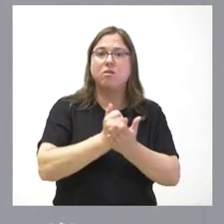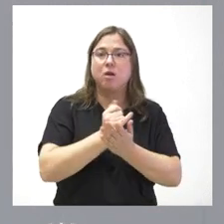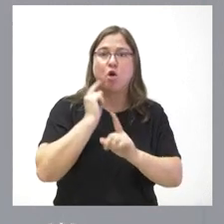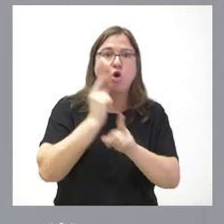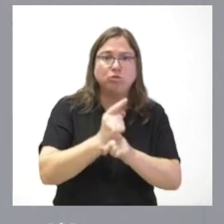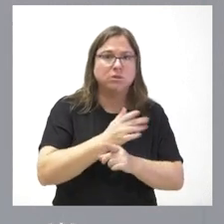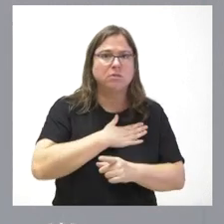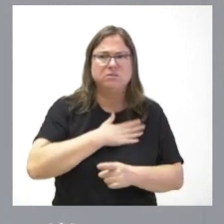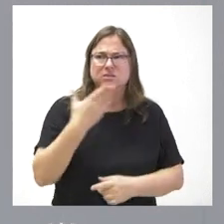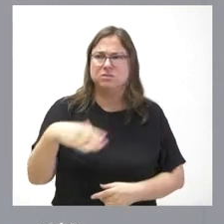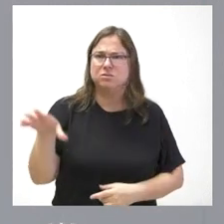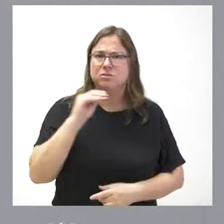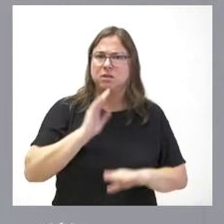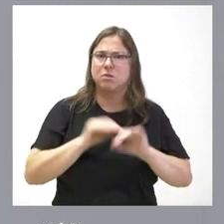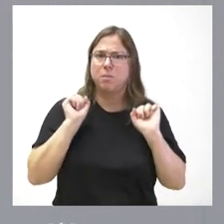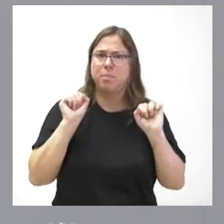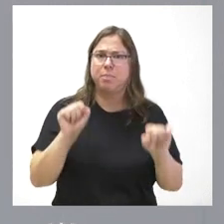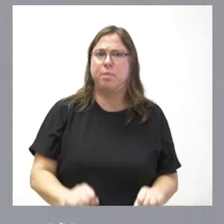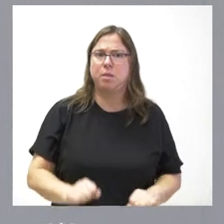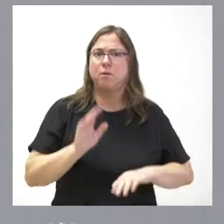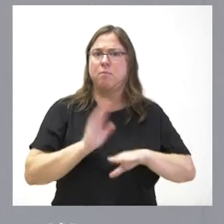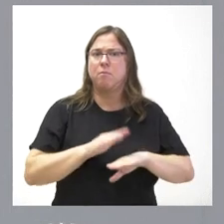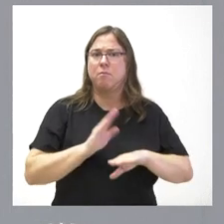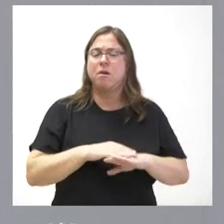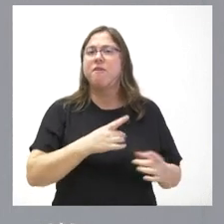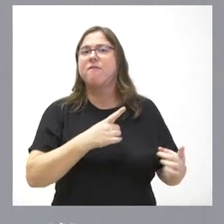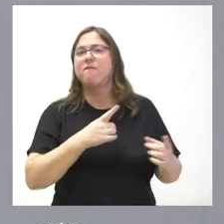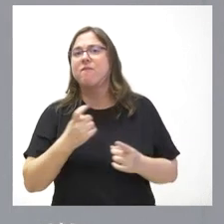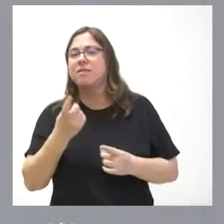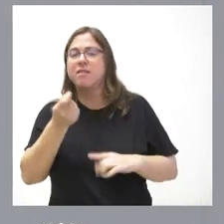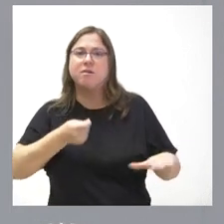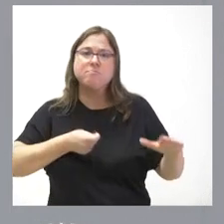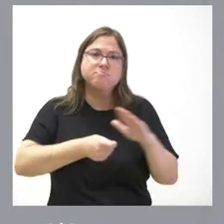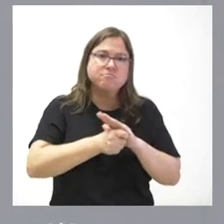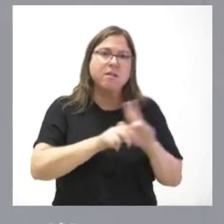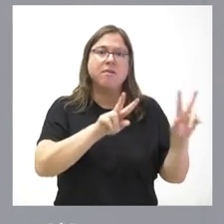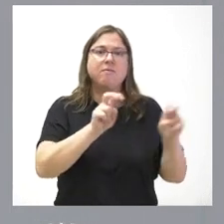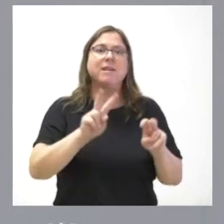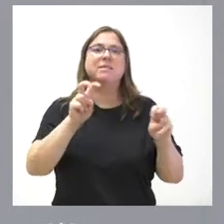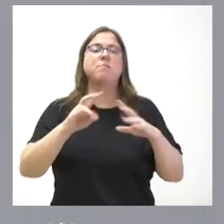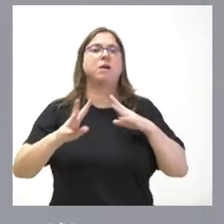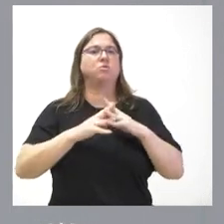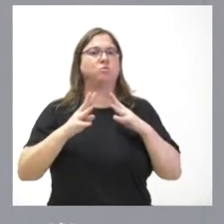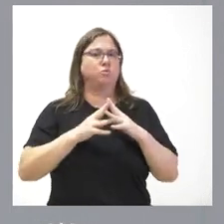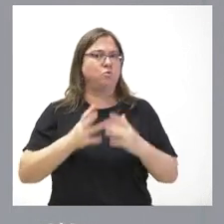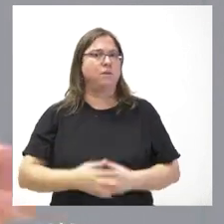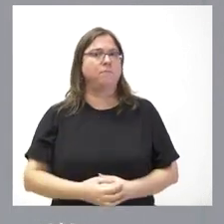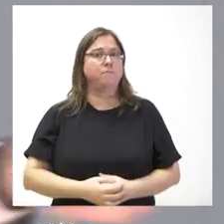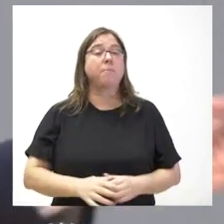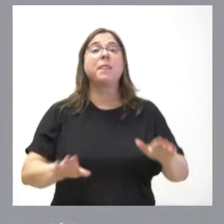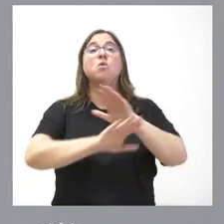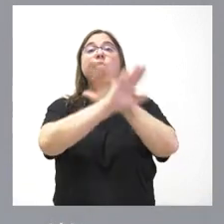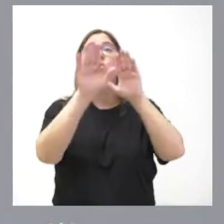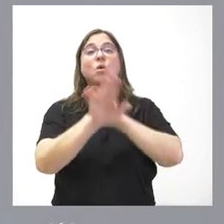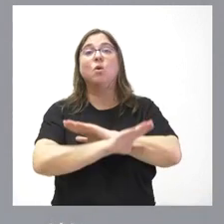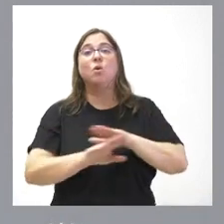que no podían entender estos retrasos y esta falta de inversiones en materia de infraestructuras hidráulicas Y por último Ya